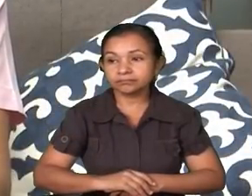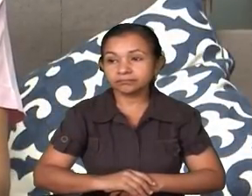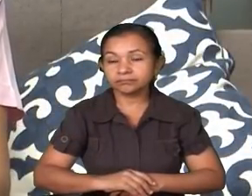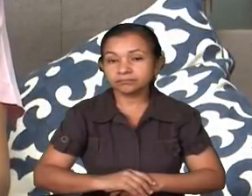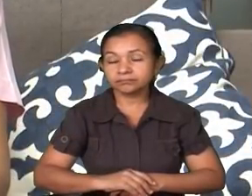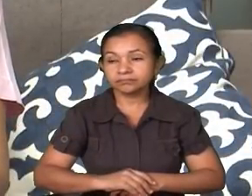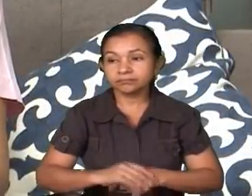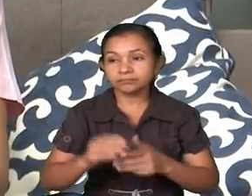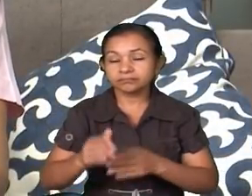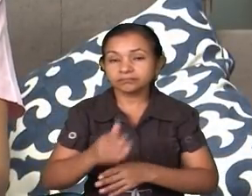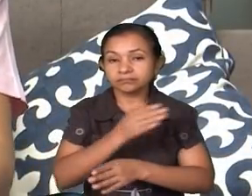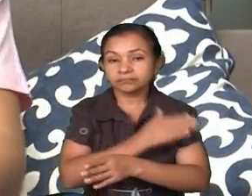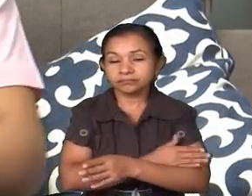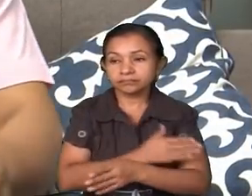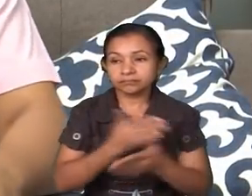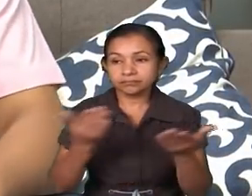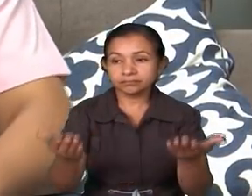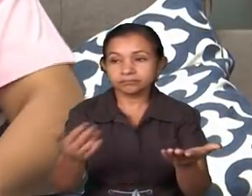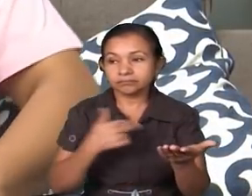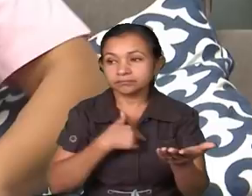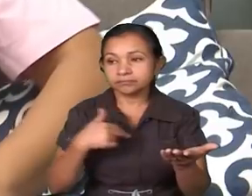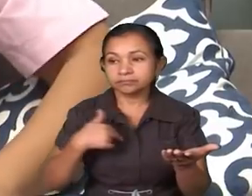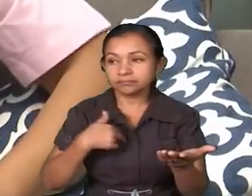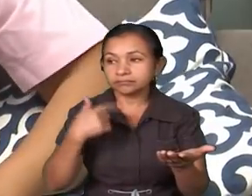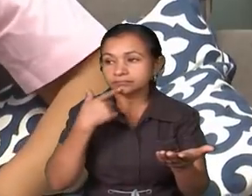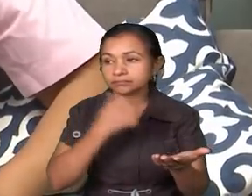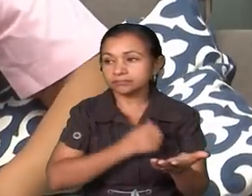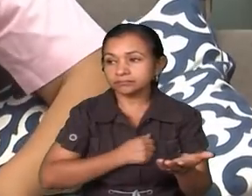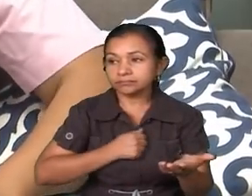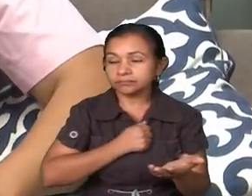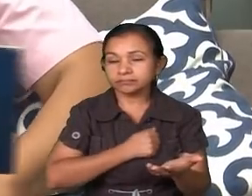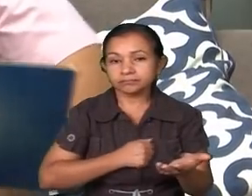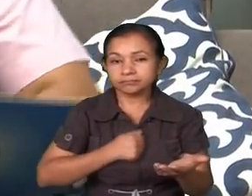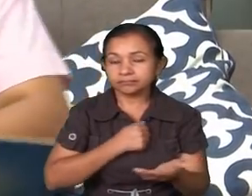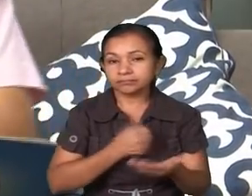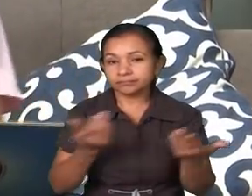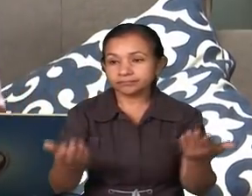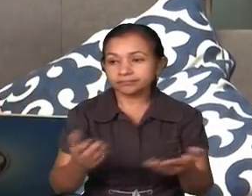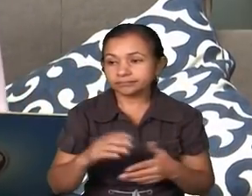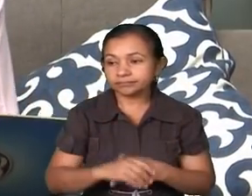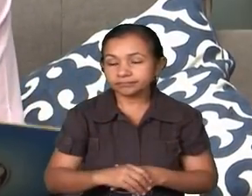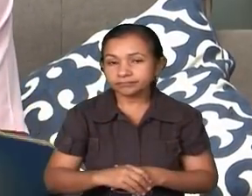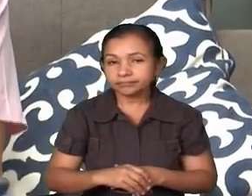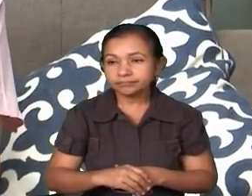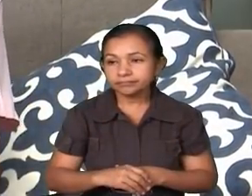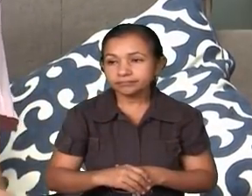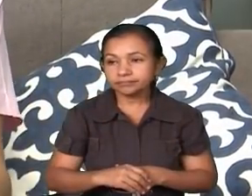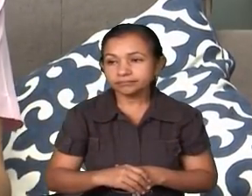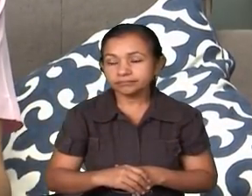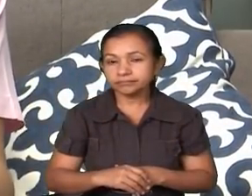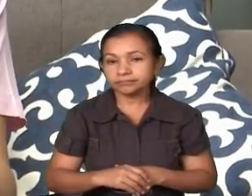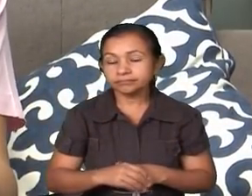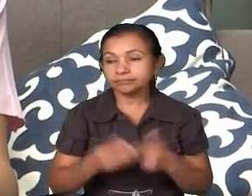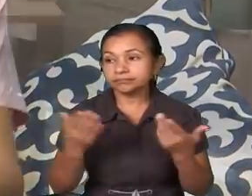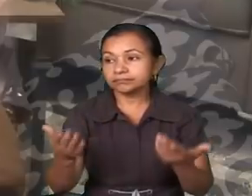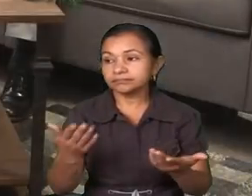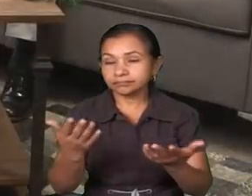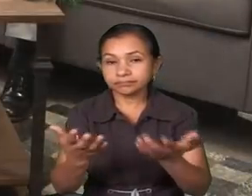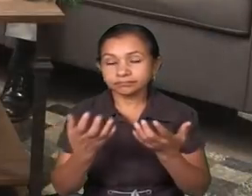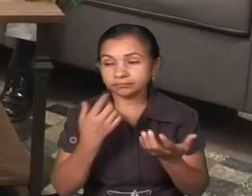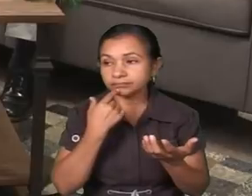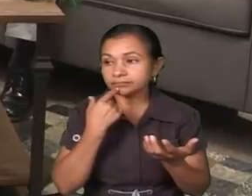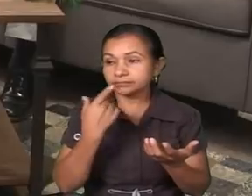un preámbulo bastante largo, comandante, y discúlpeme, pero teníamos que hablar de ello. No hay cuidado. Lo que te quiero decir